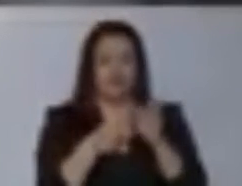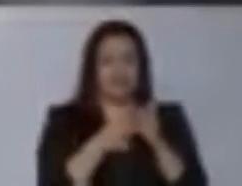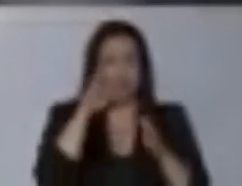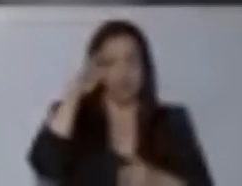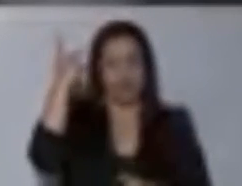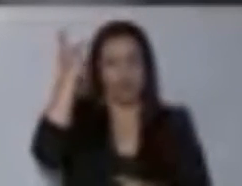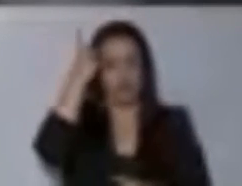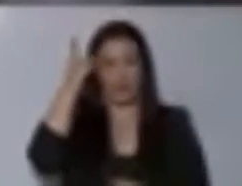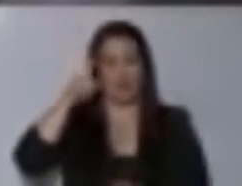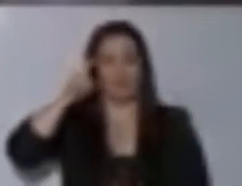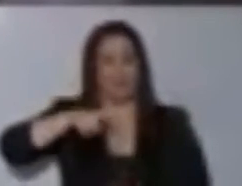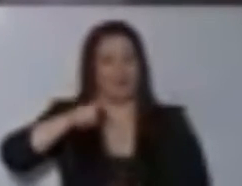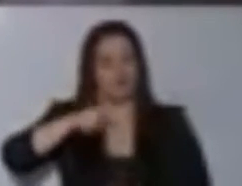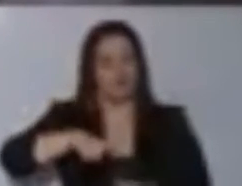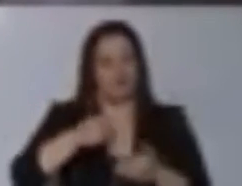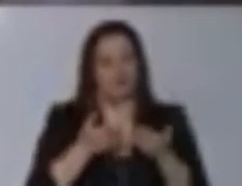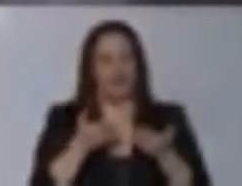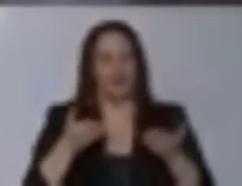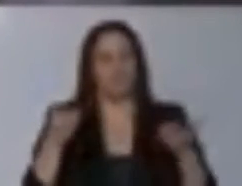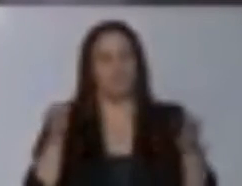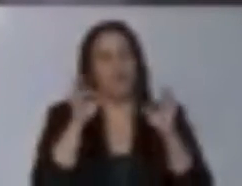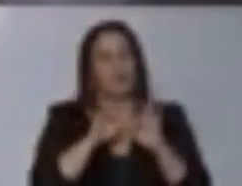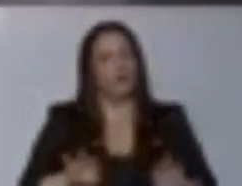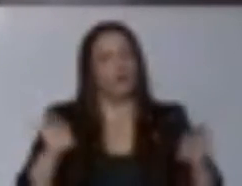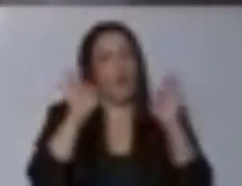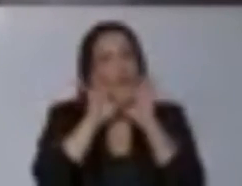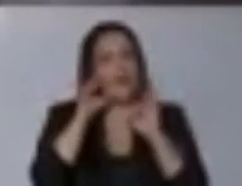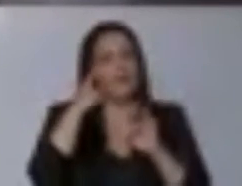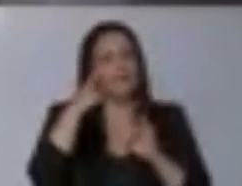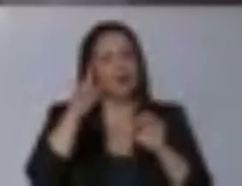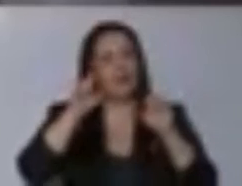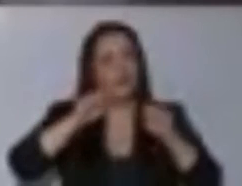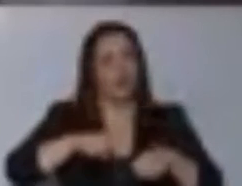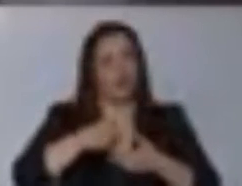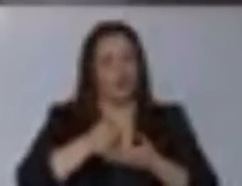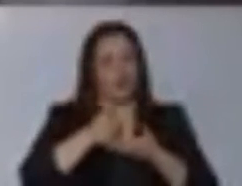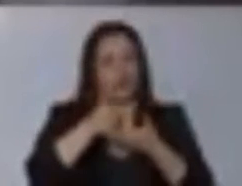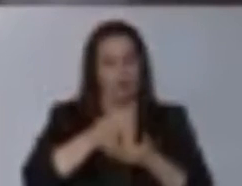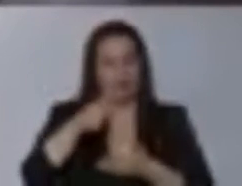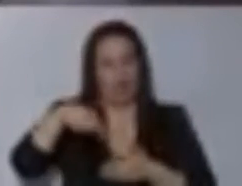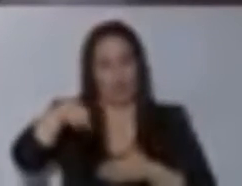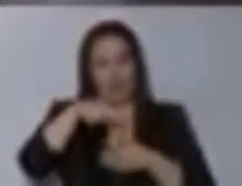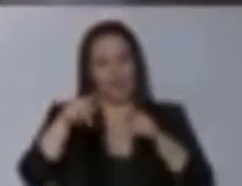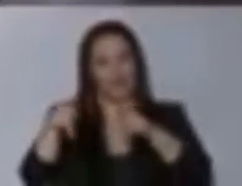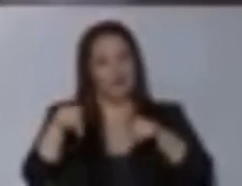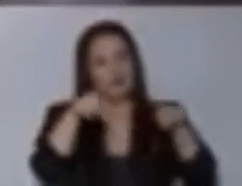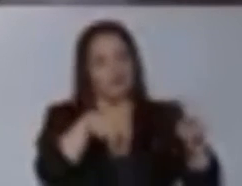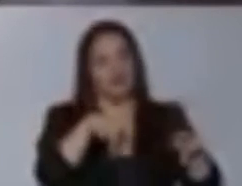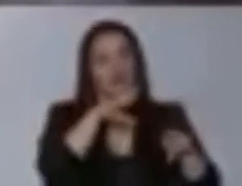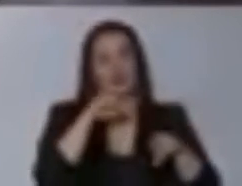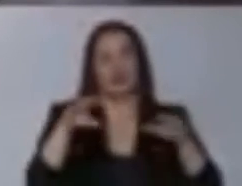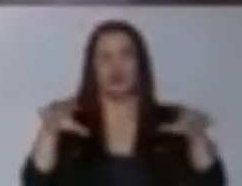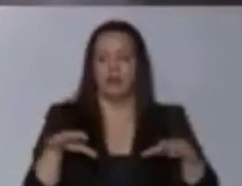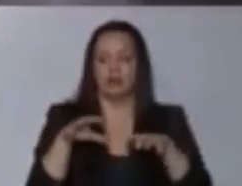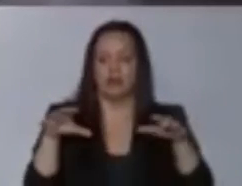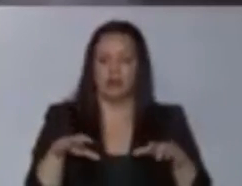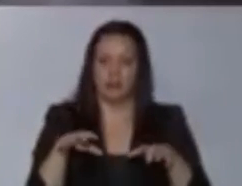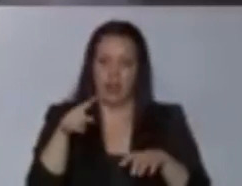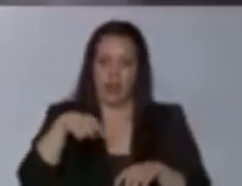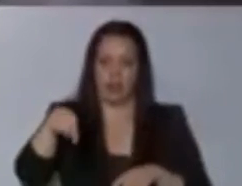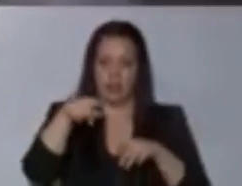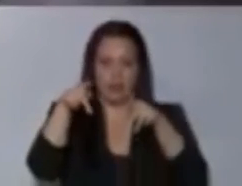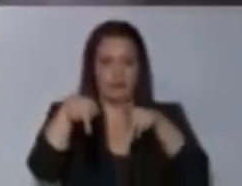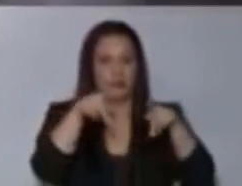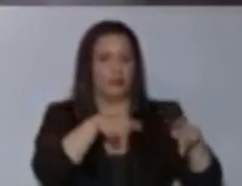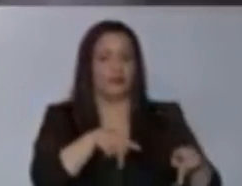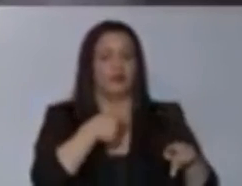fundamental para edificar la ciudadanía y la actividad del hombre tenemos